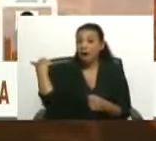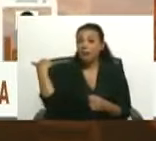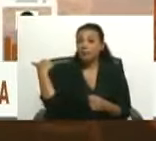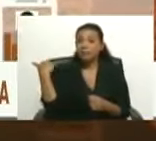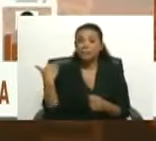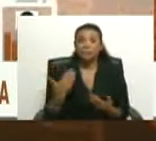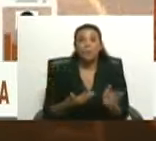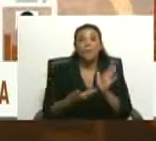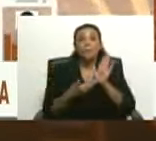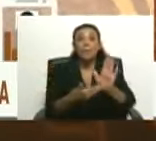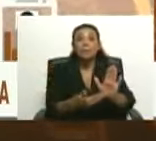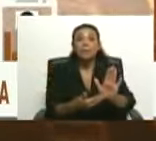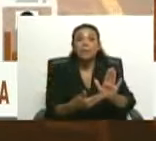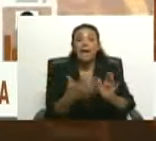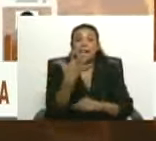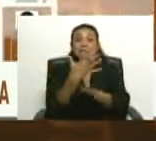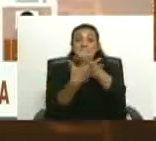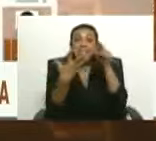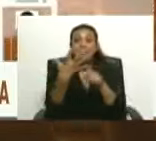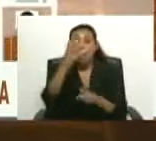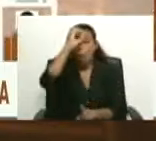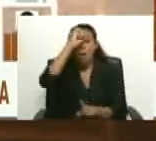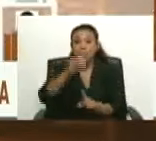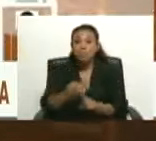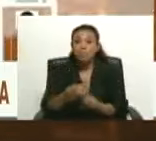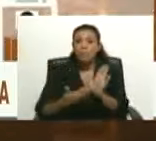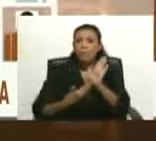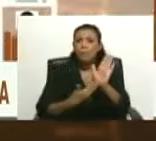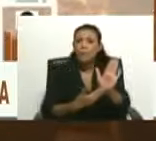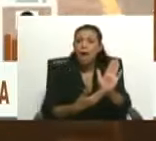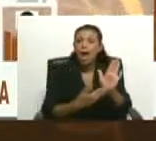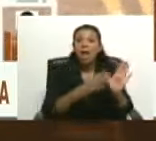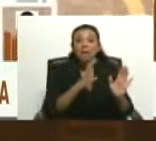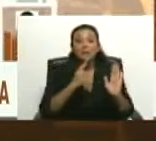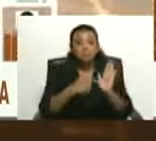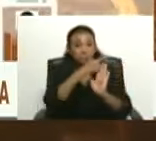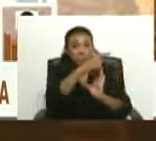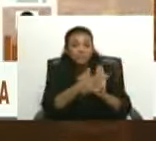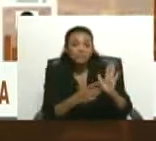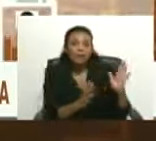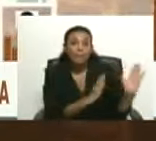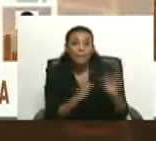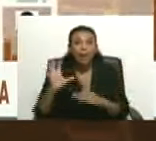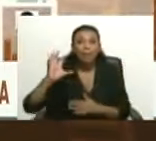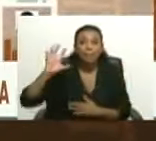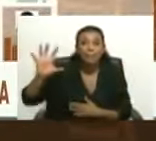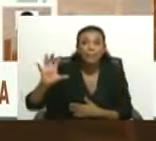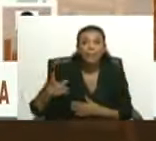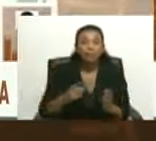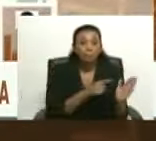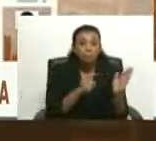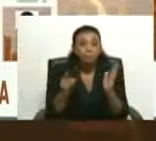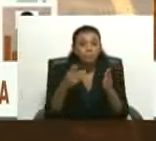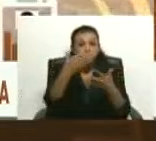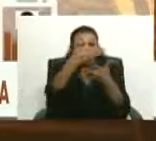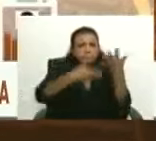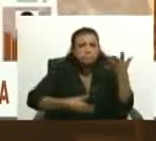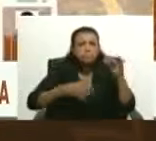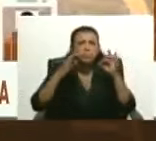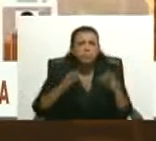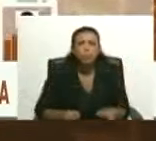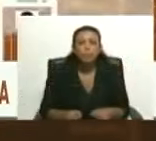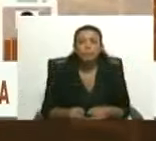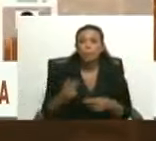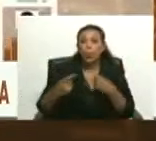le presentó estos 5 objetivos al país y al mundo. 5 objetivos ratificados por el